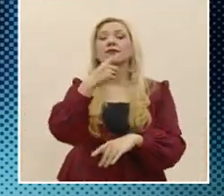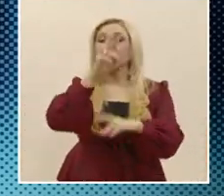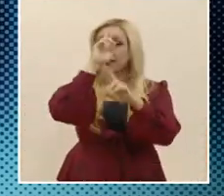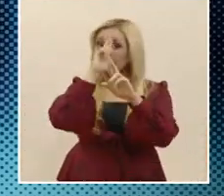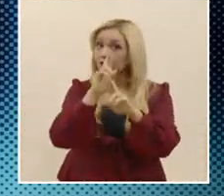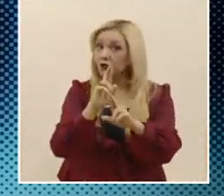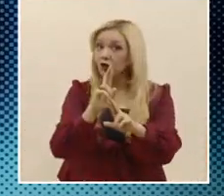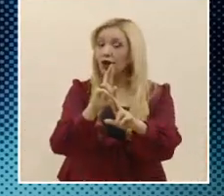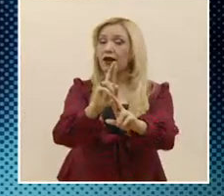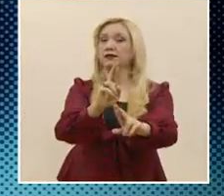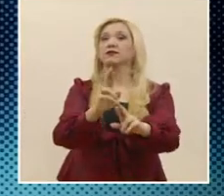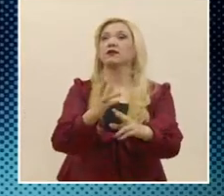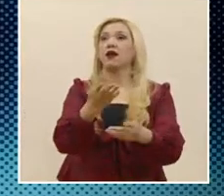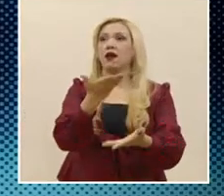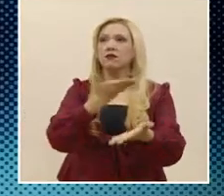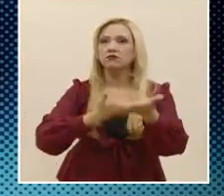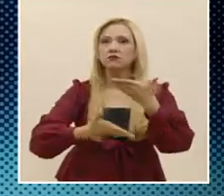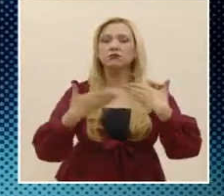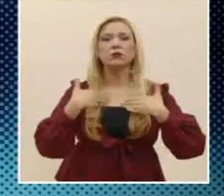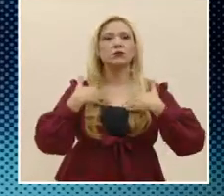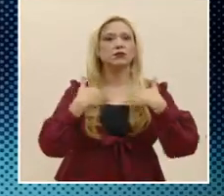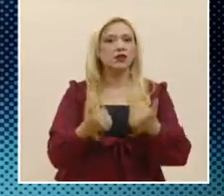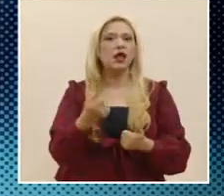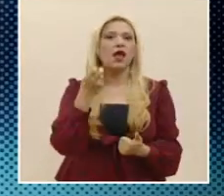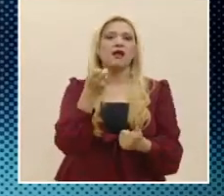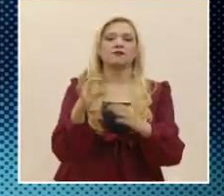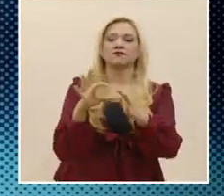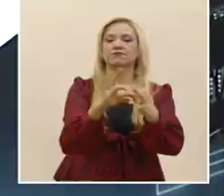derecho constitucional y la armonía social.